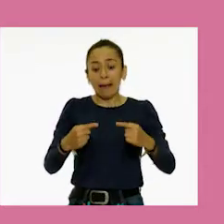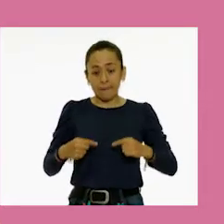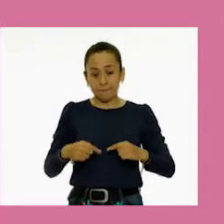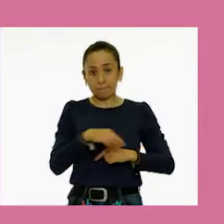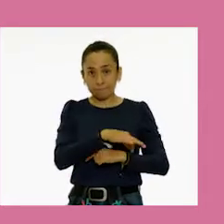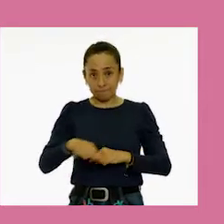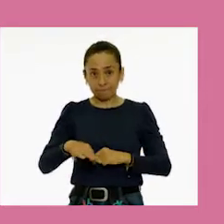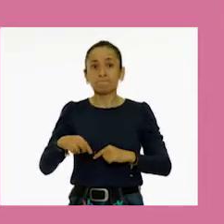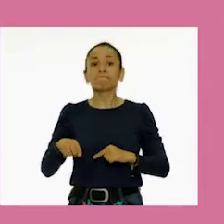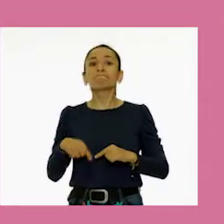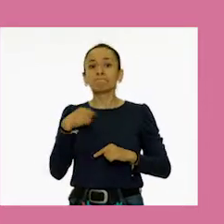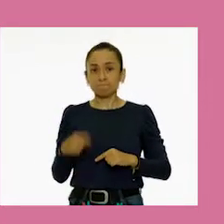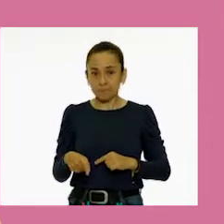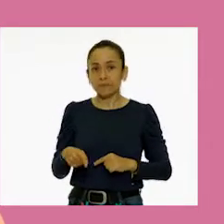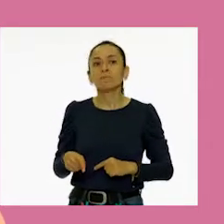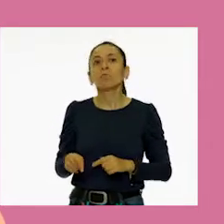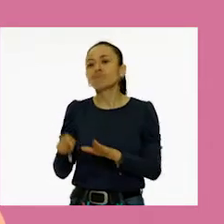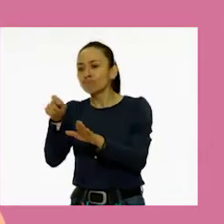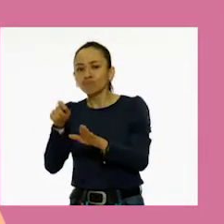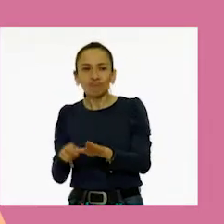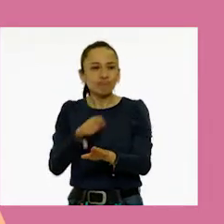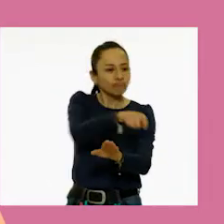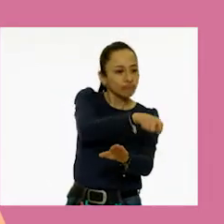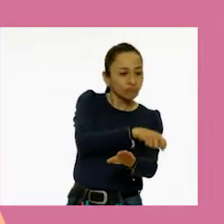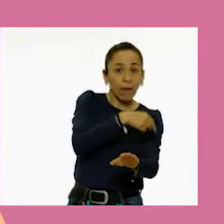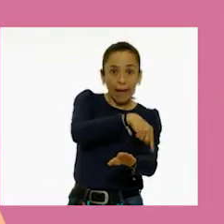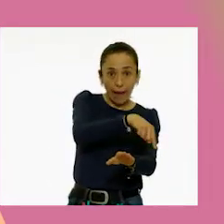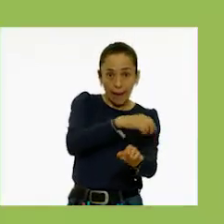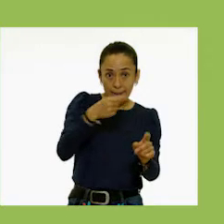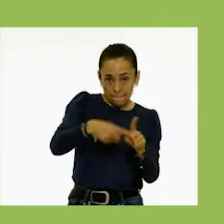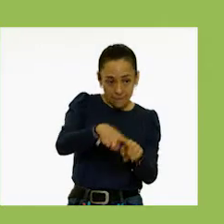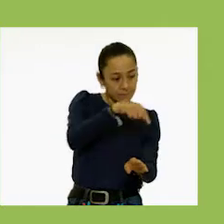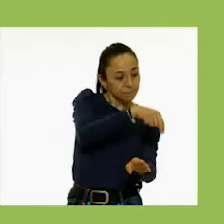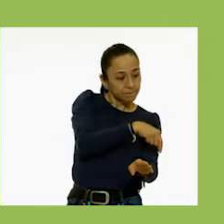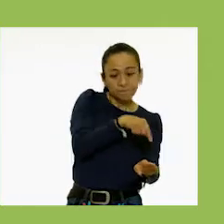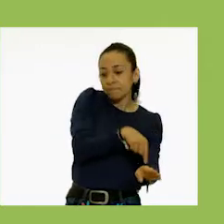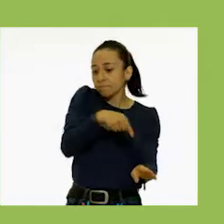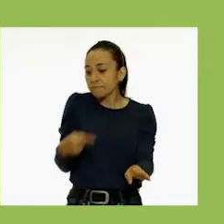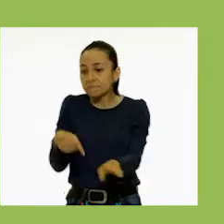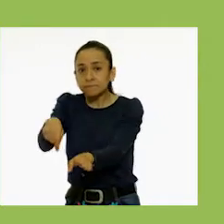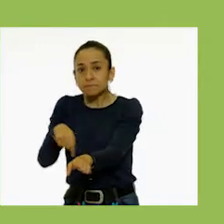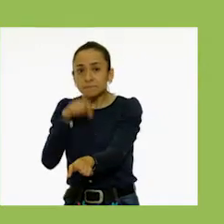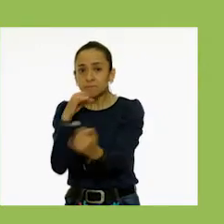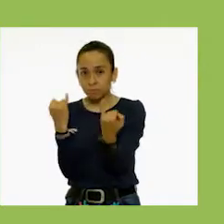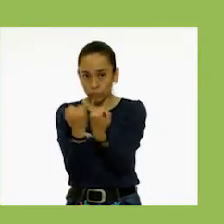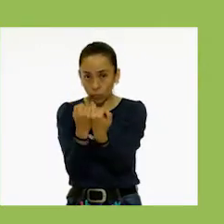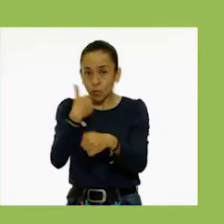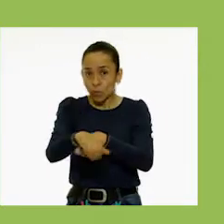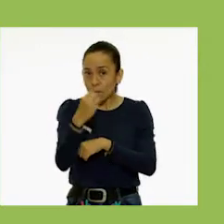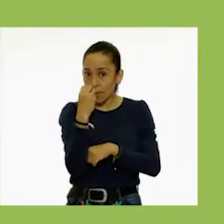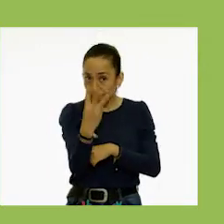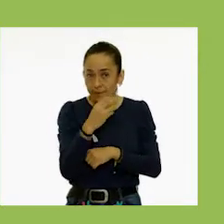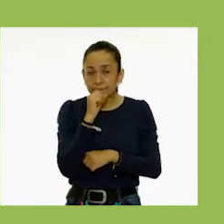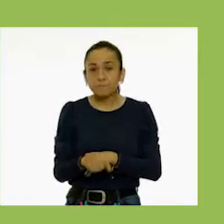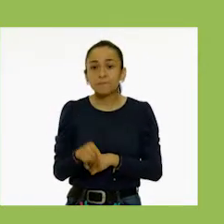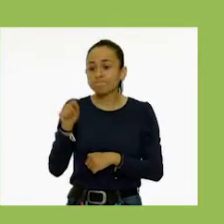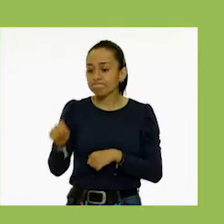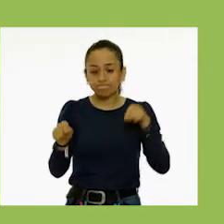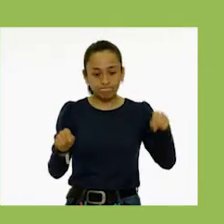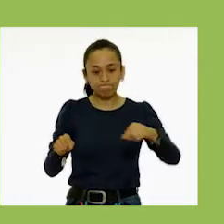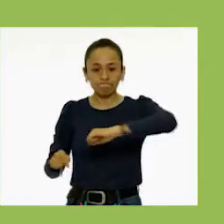arriba. Repite el paso anterior del otro lado de la playera. 3. Traza la línea